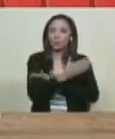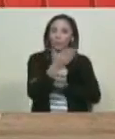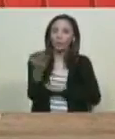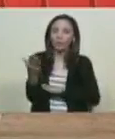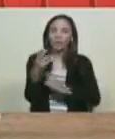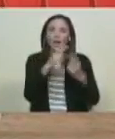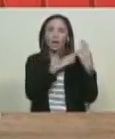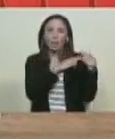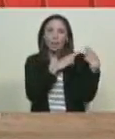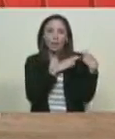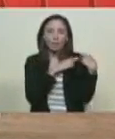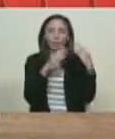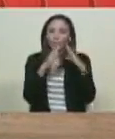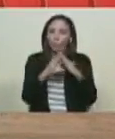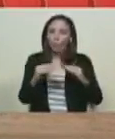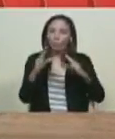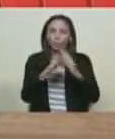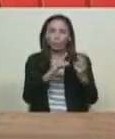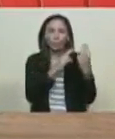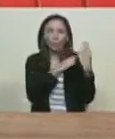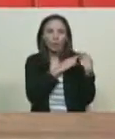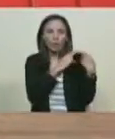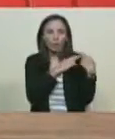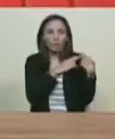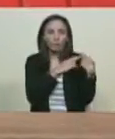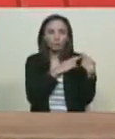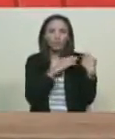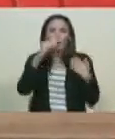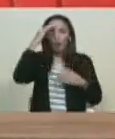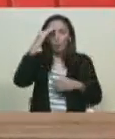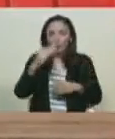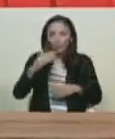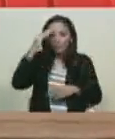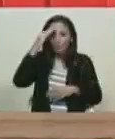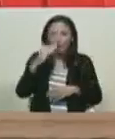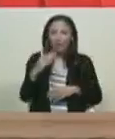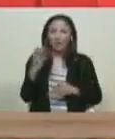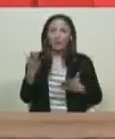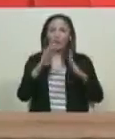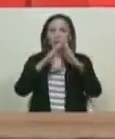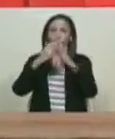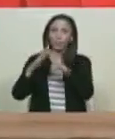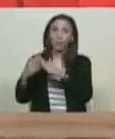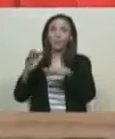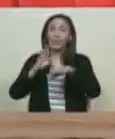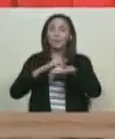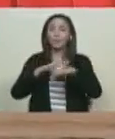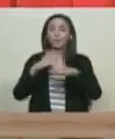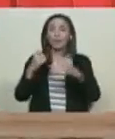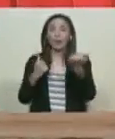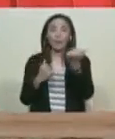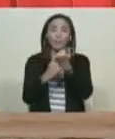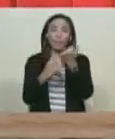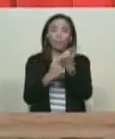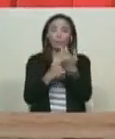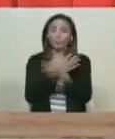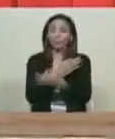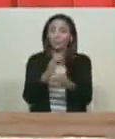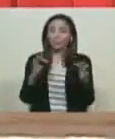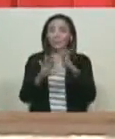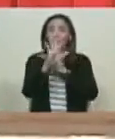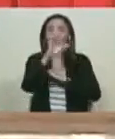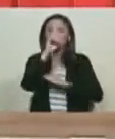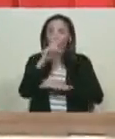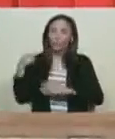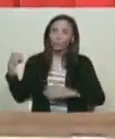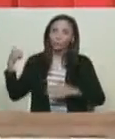mando político y a todo el alto mando político militar de la Revolución por todo el apoyo que me ha dado durante estos 5 años. Somos